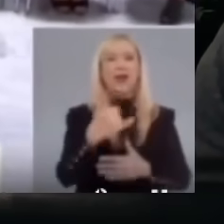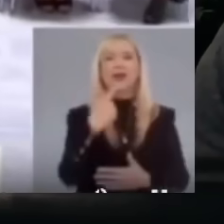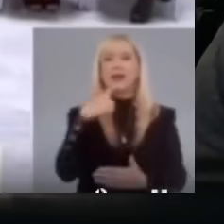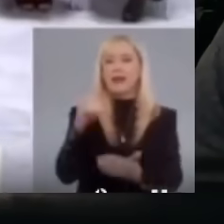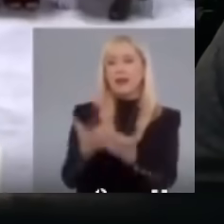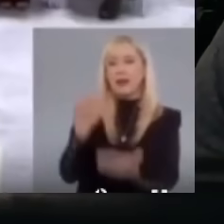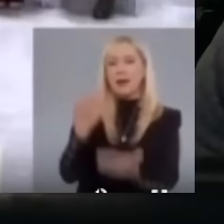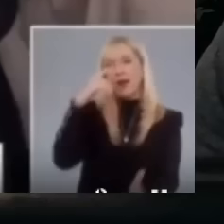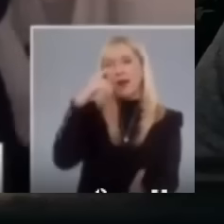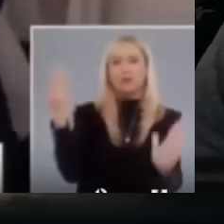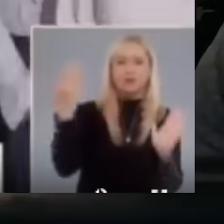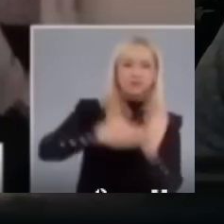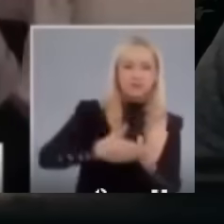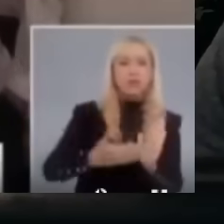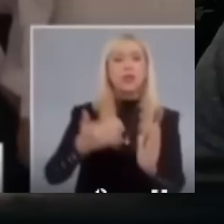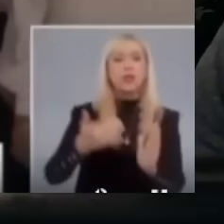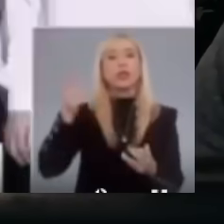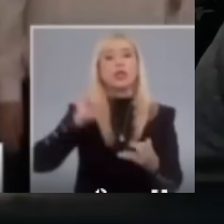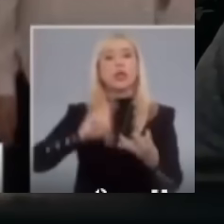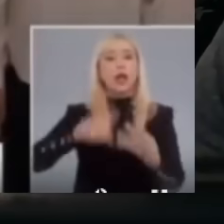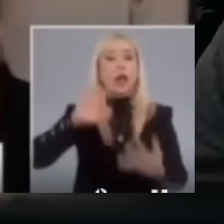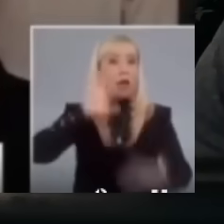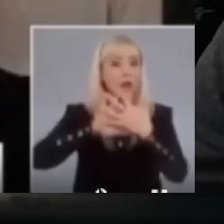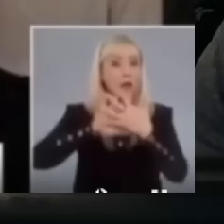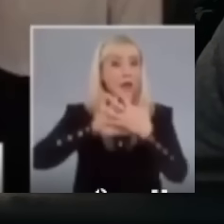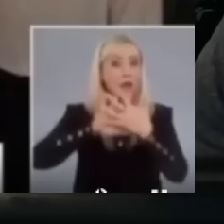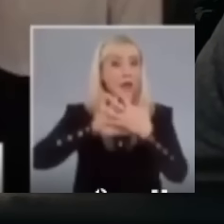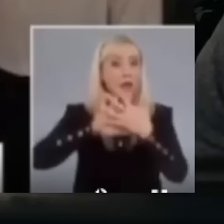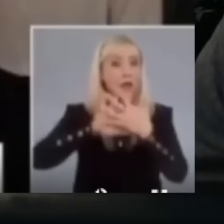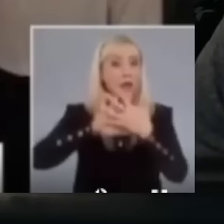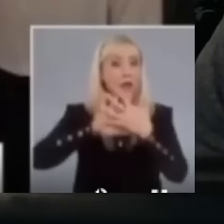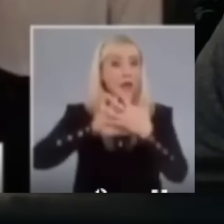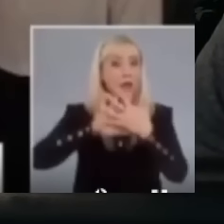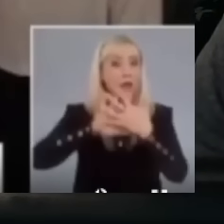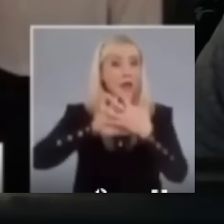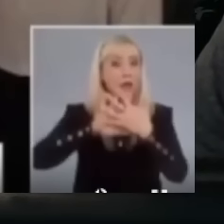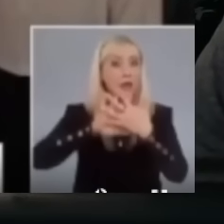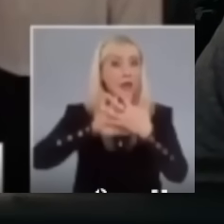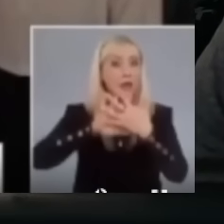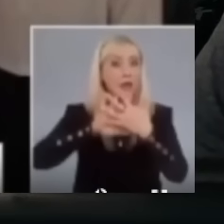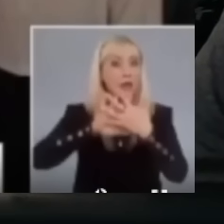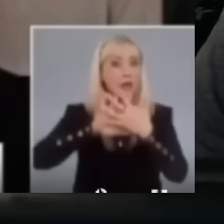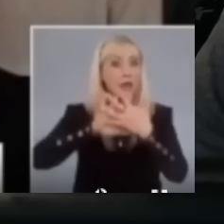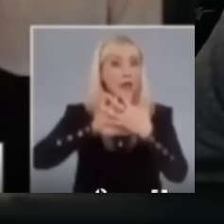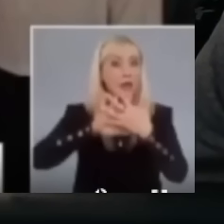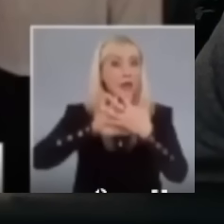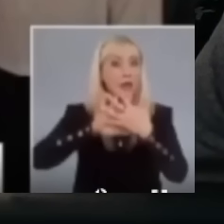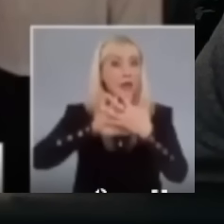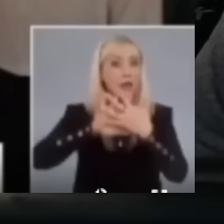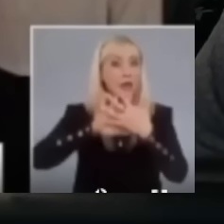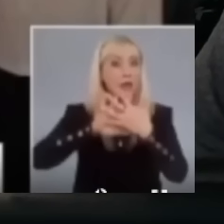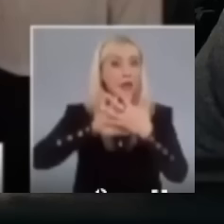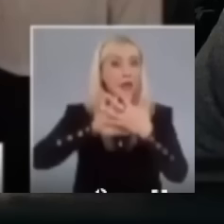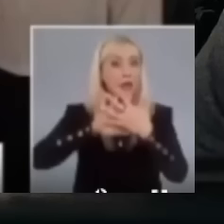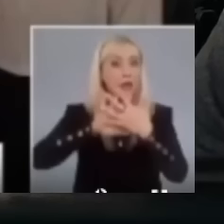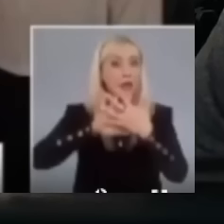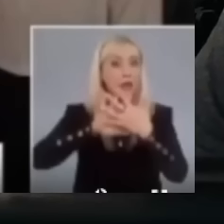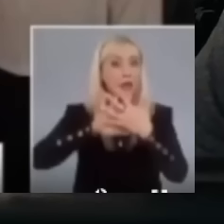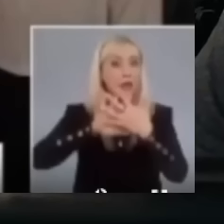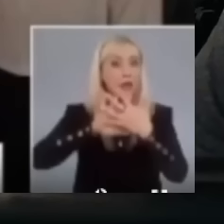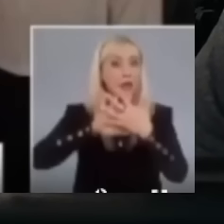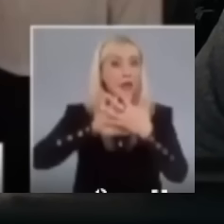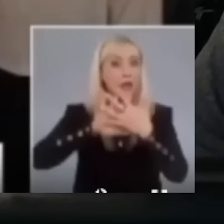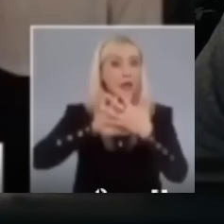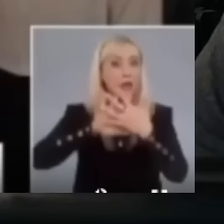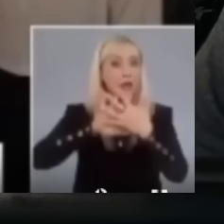penas e integrantes del pleno regional en materia administrativa acabamos de escucharlo verdad penal